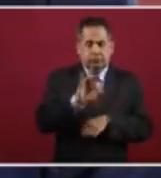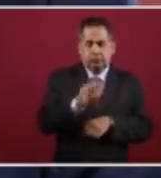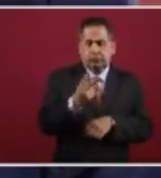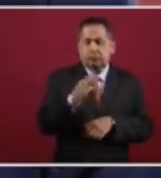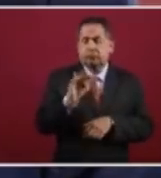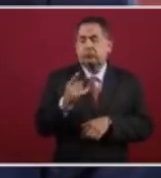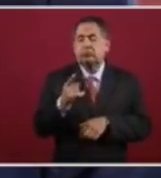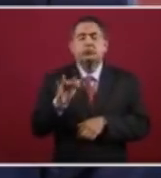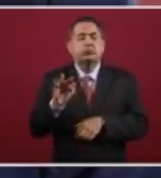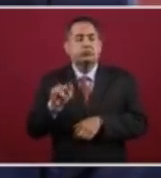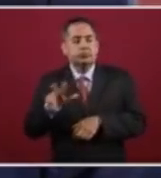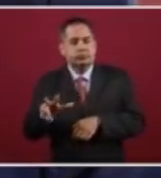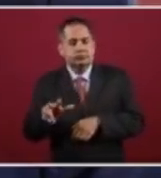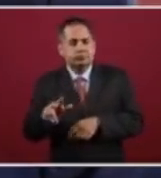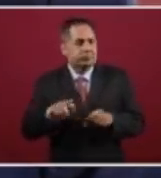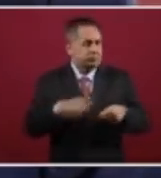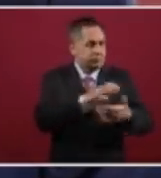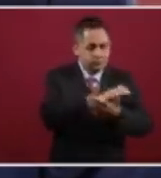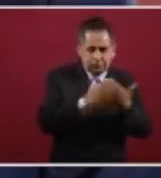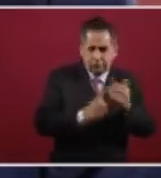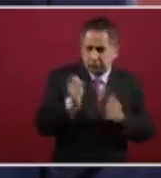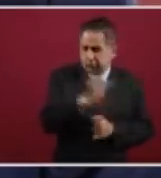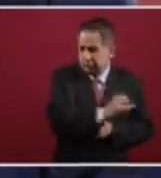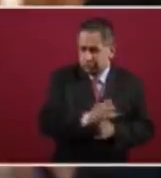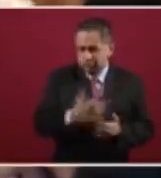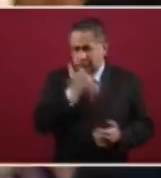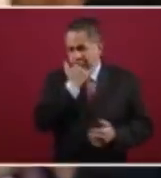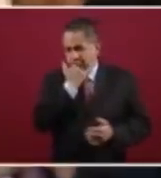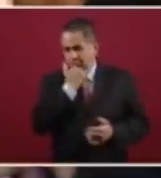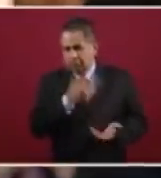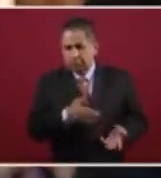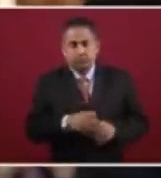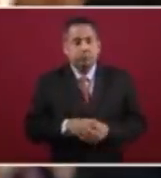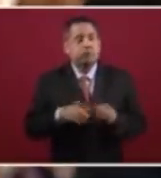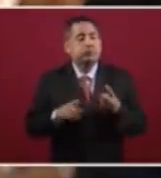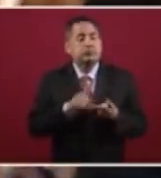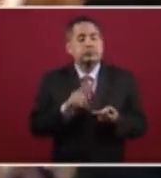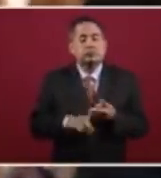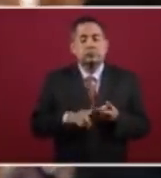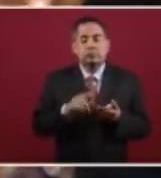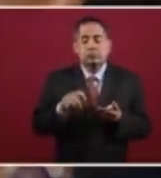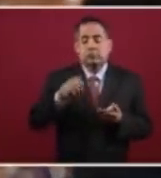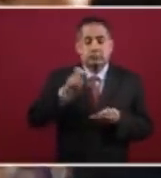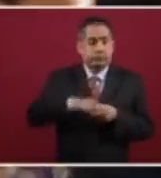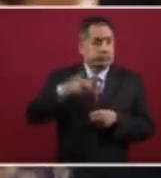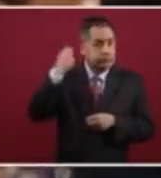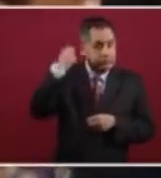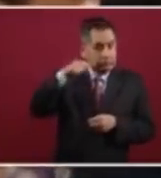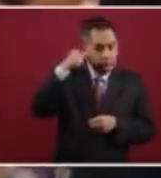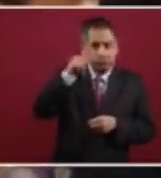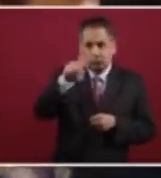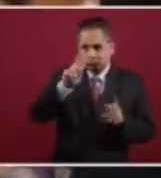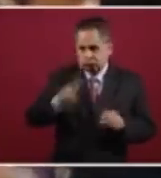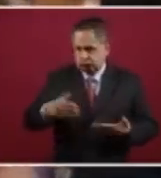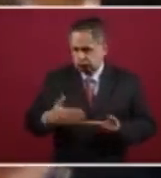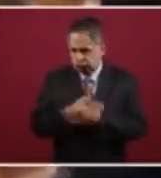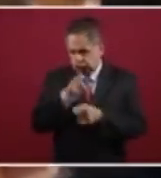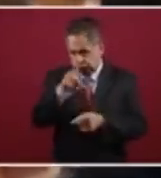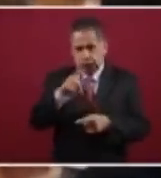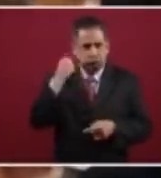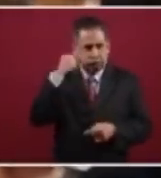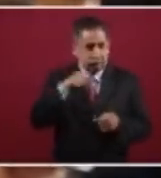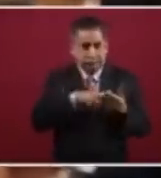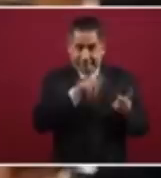42404187. ¿Qué opinión le merece esto? Asimismo, en Jalpa de Méndez, Tabasco, su tierra natal, esta